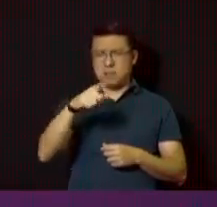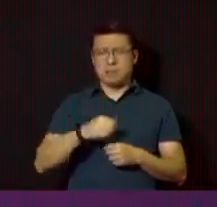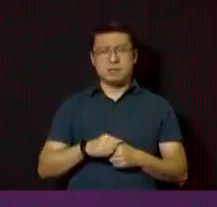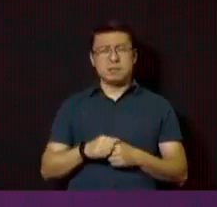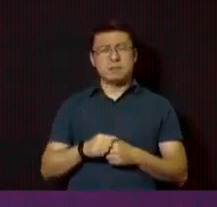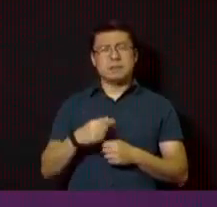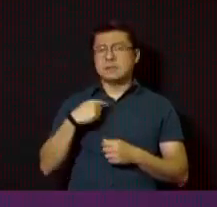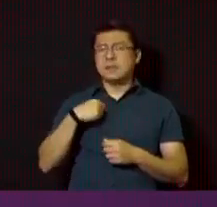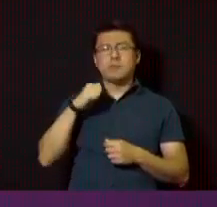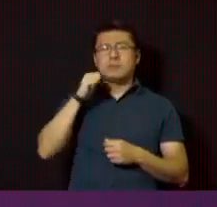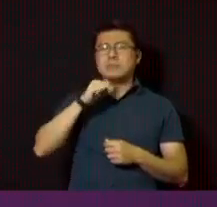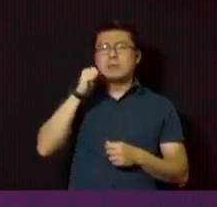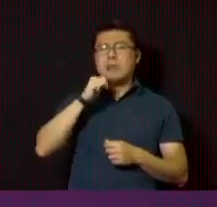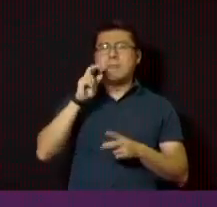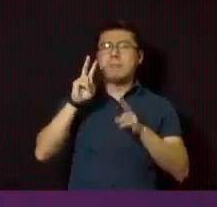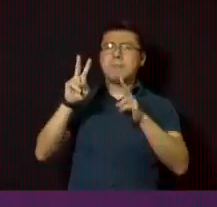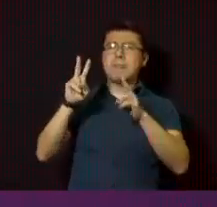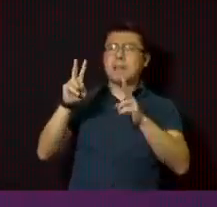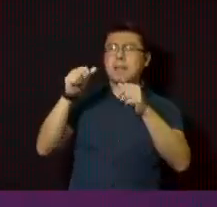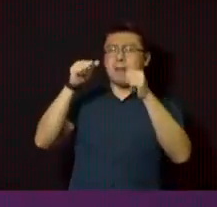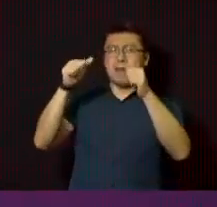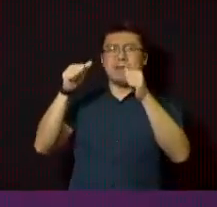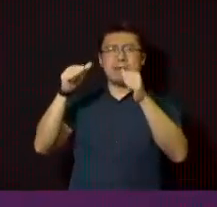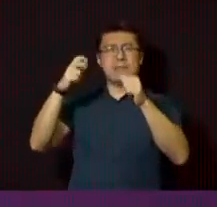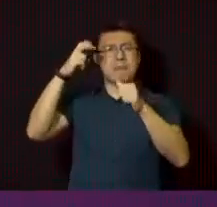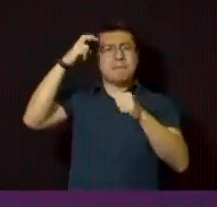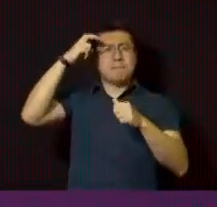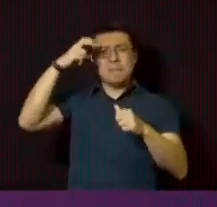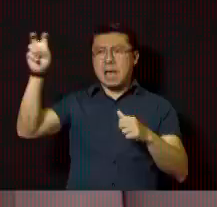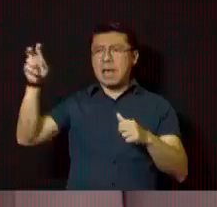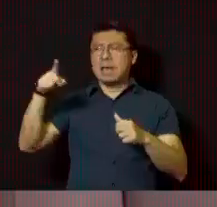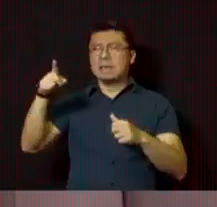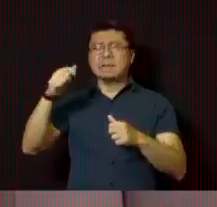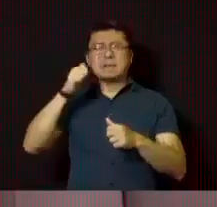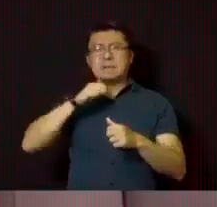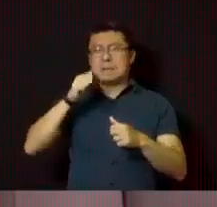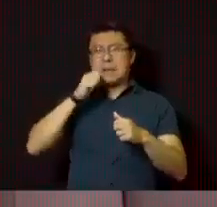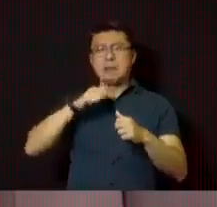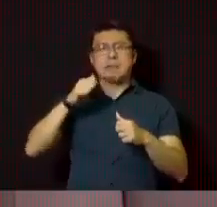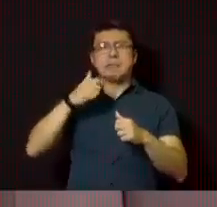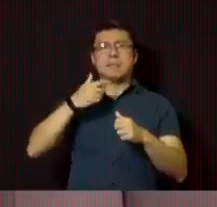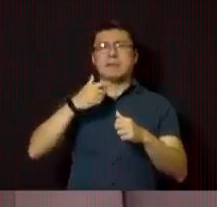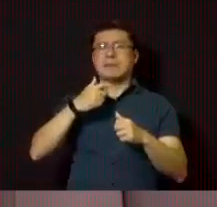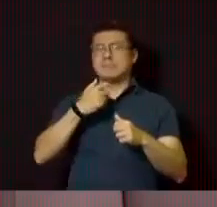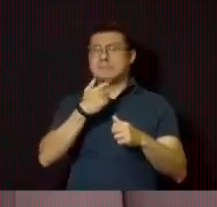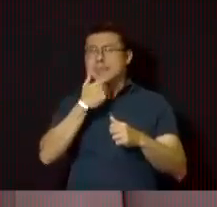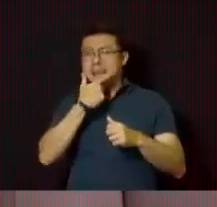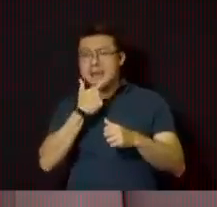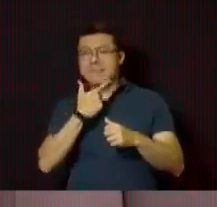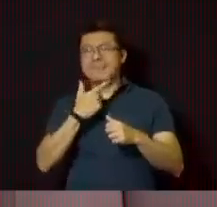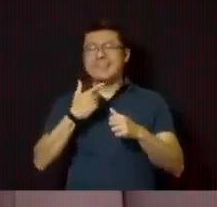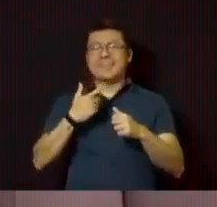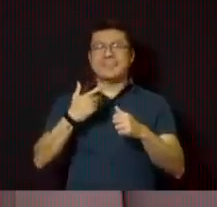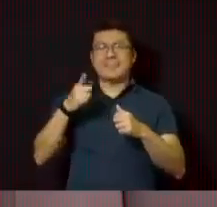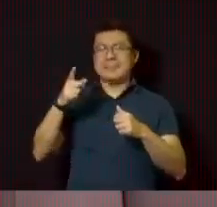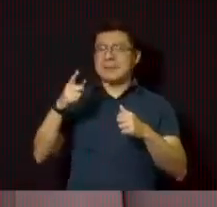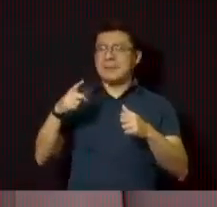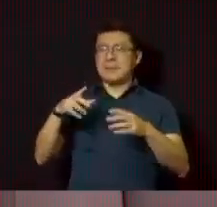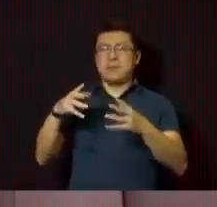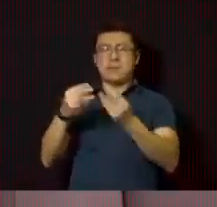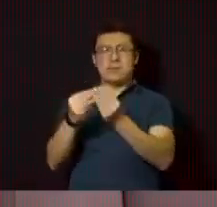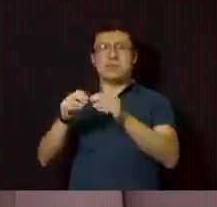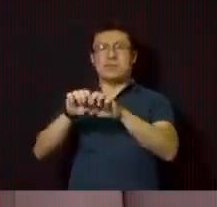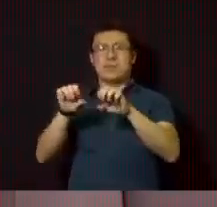todos los eventos, lo veo en todos los viajes, sonriente, amable, con su gente, acompañando a toda su